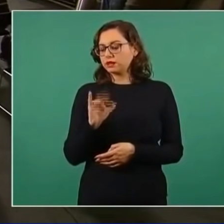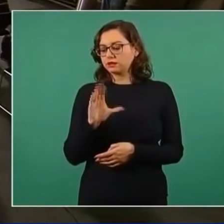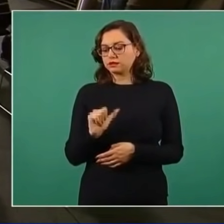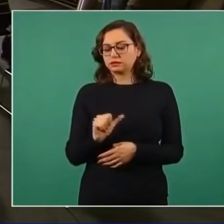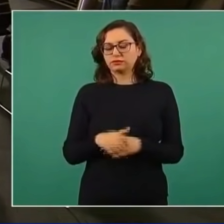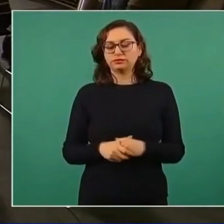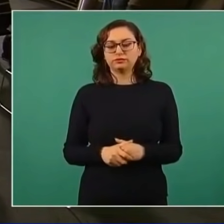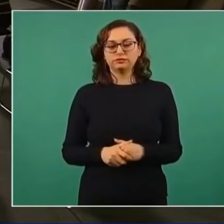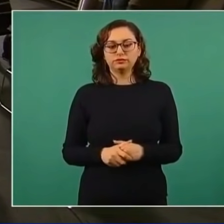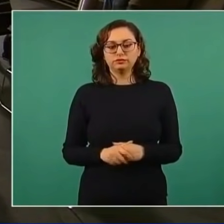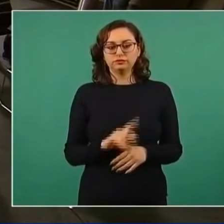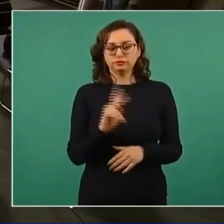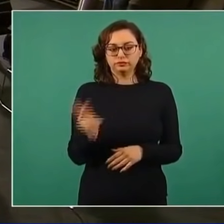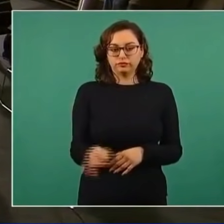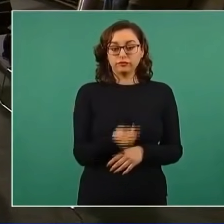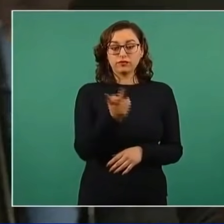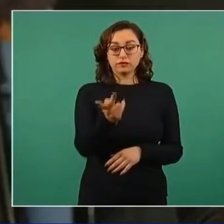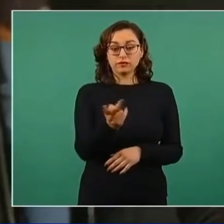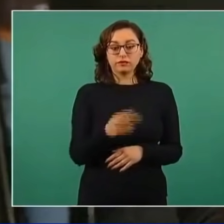pregunta es,